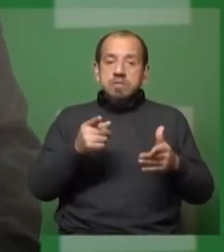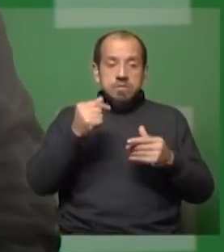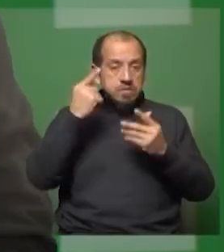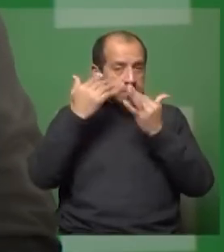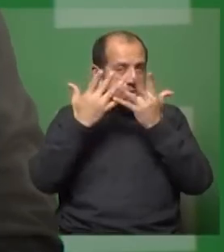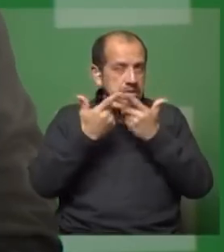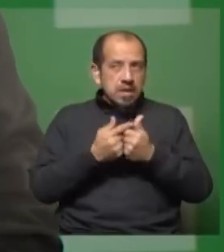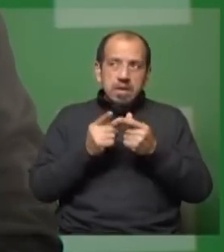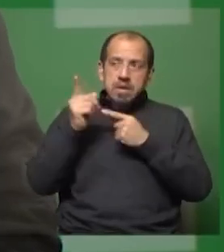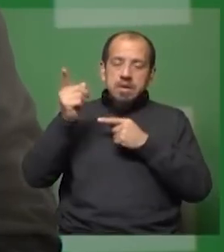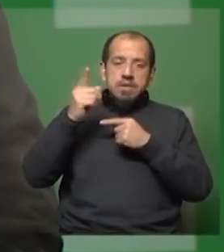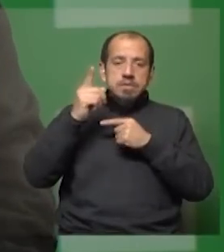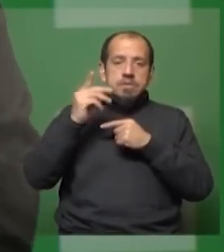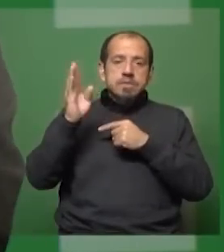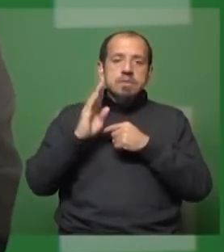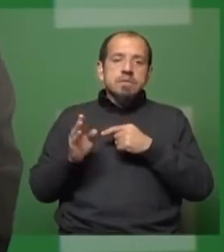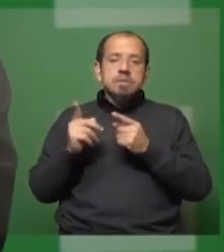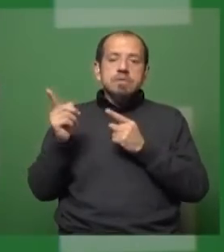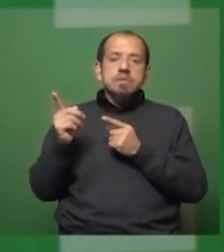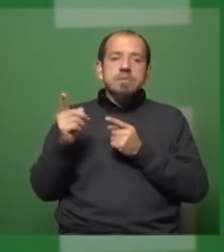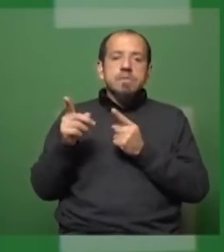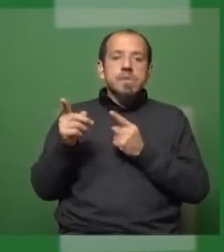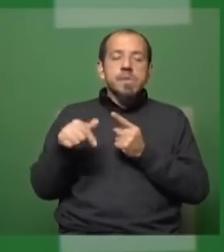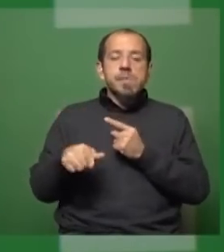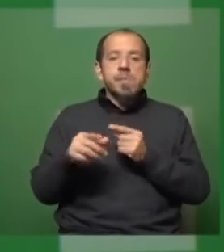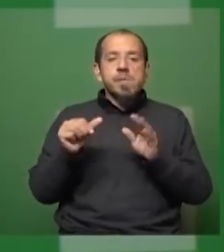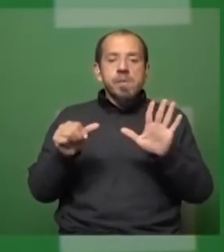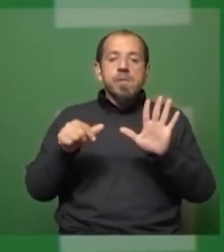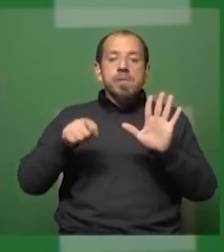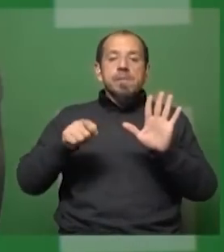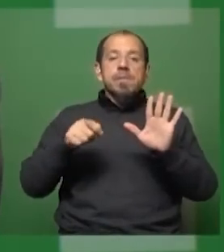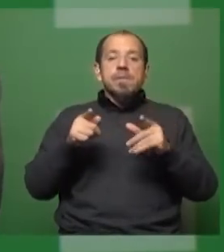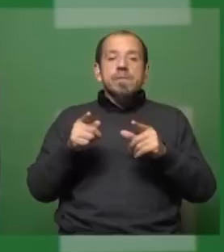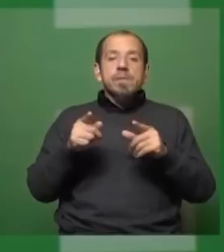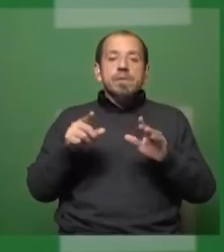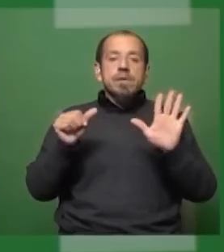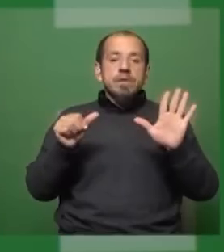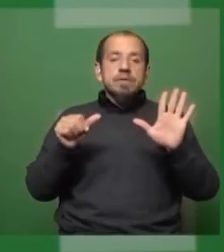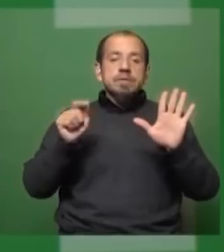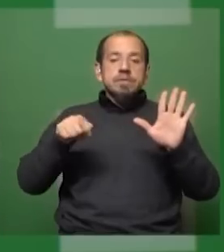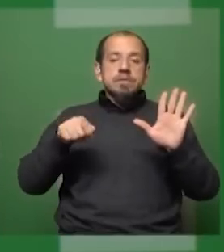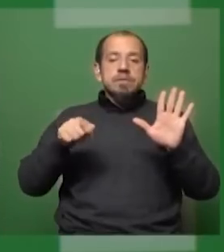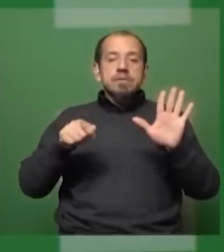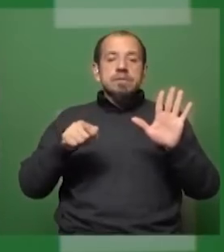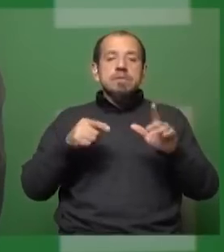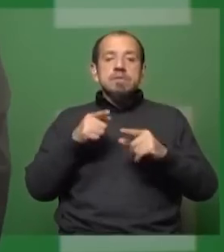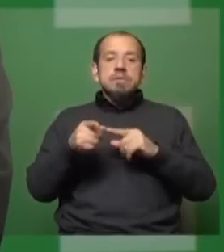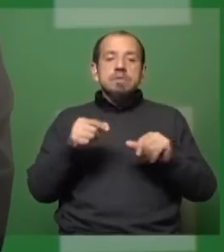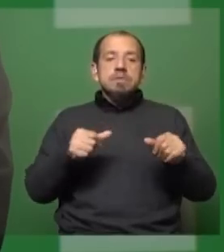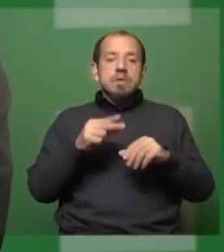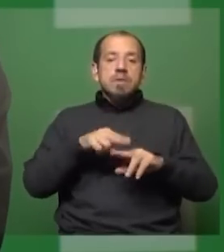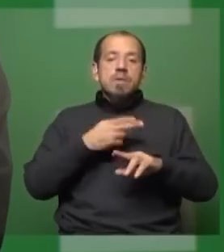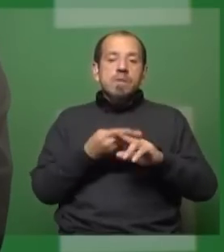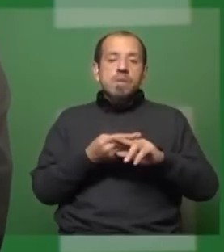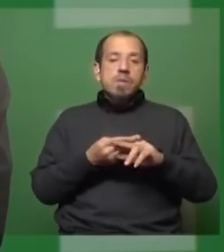de Brasil que es el gran jugador y que está intentando en apenas seis meses seis meses Haber puesto otra vez